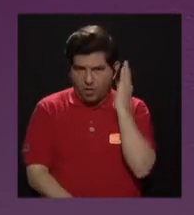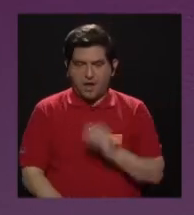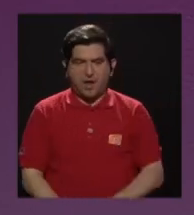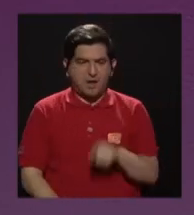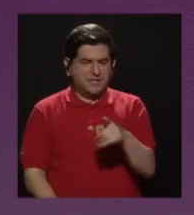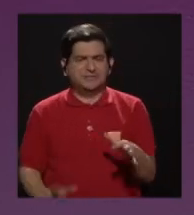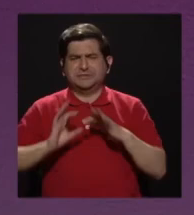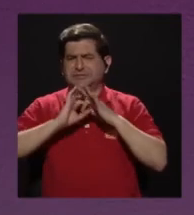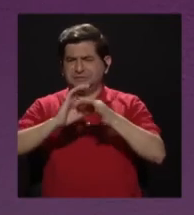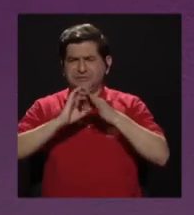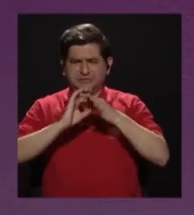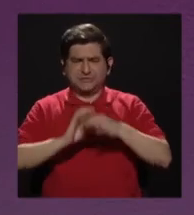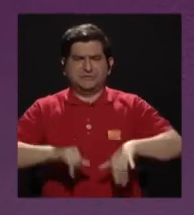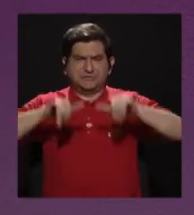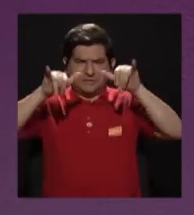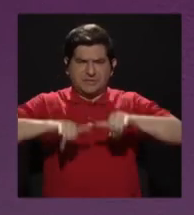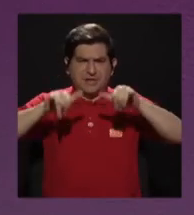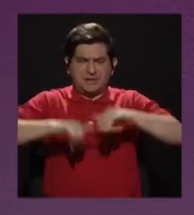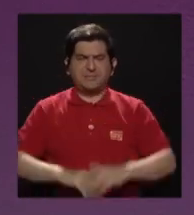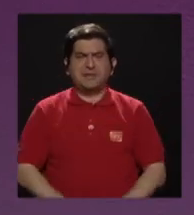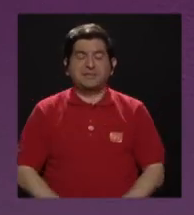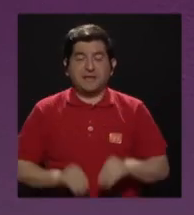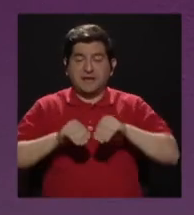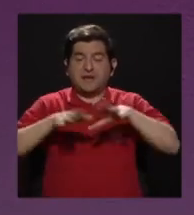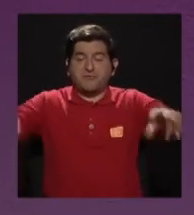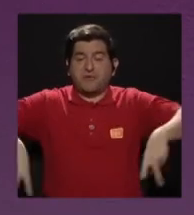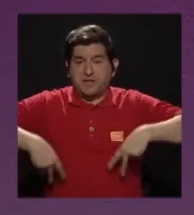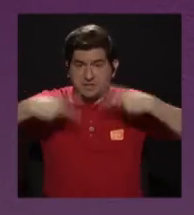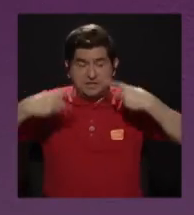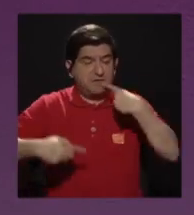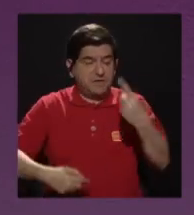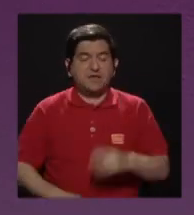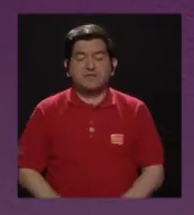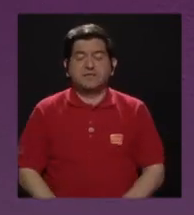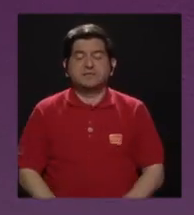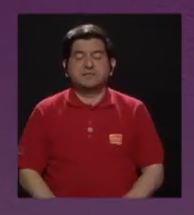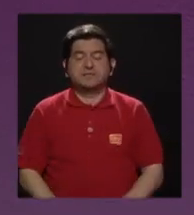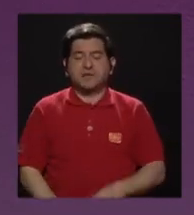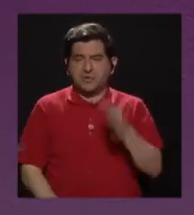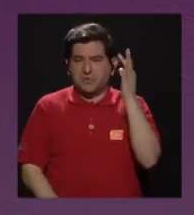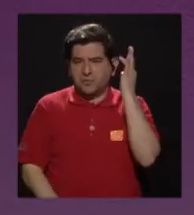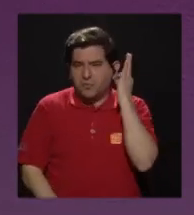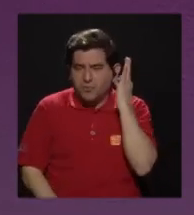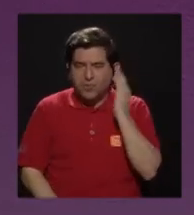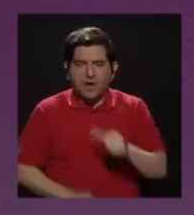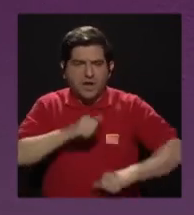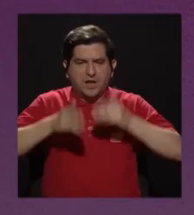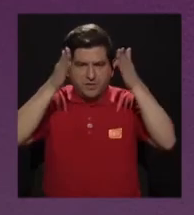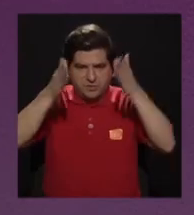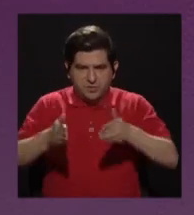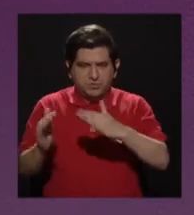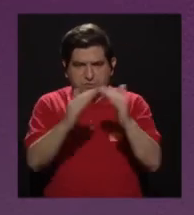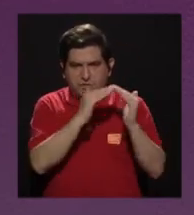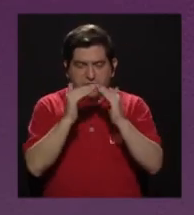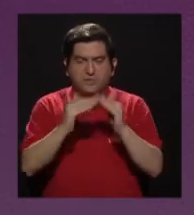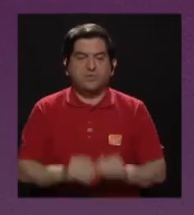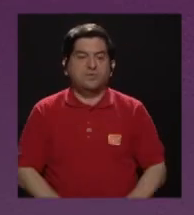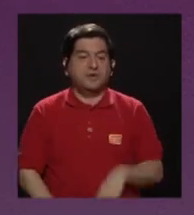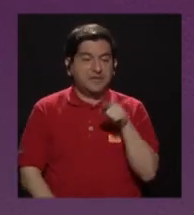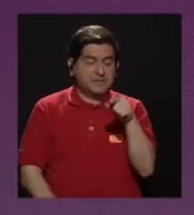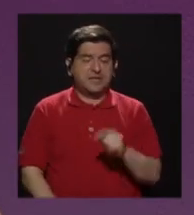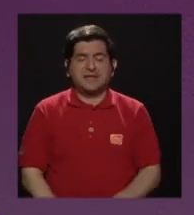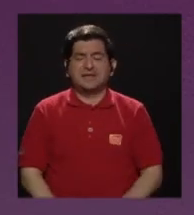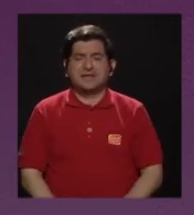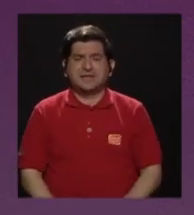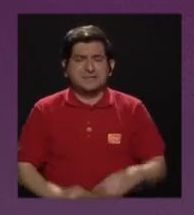tan vinculadas en sostener las redes de la vida, como dicen las compañeras feministas comunitarias, justamente son las que están siendo